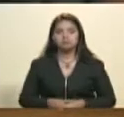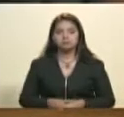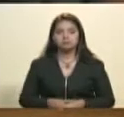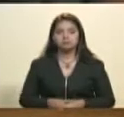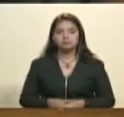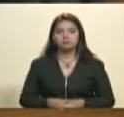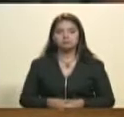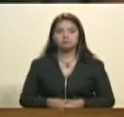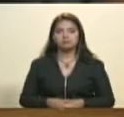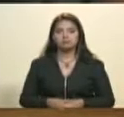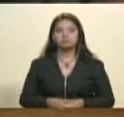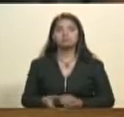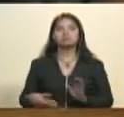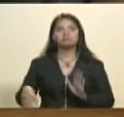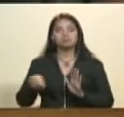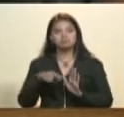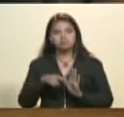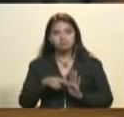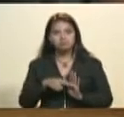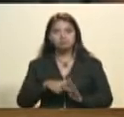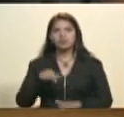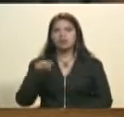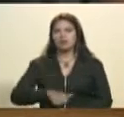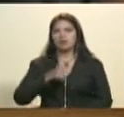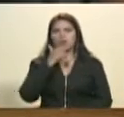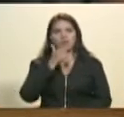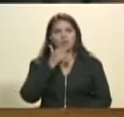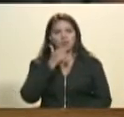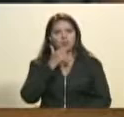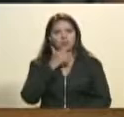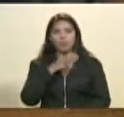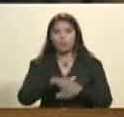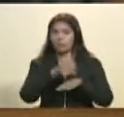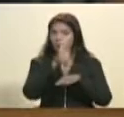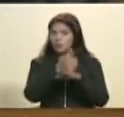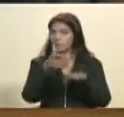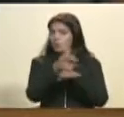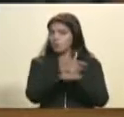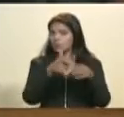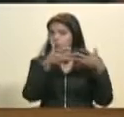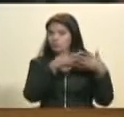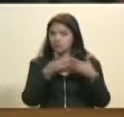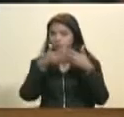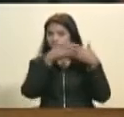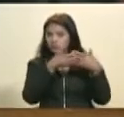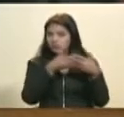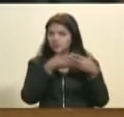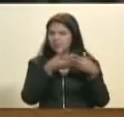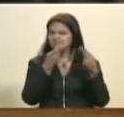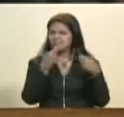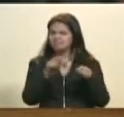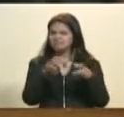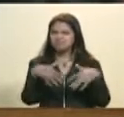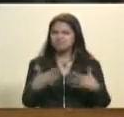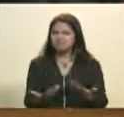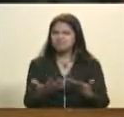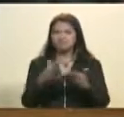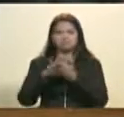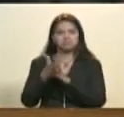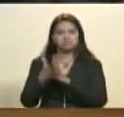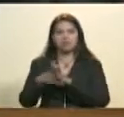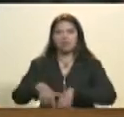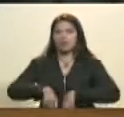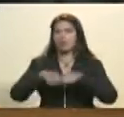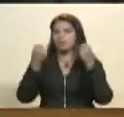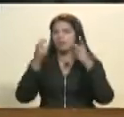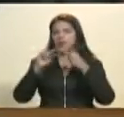Insistimos en que estas acciones injerencistas promovidas por el gobierno de los Estados Unidos pretenden soslayar la paz y